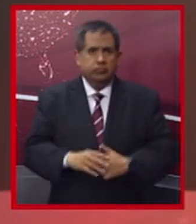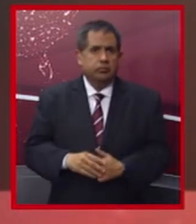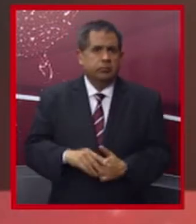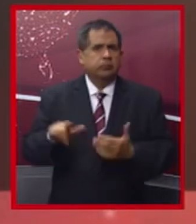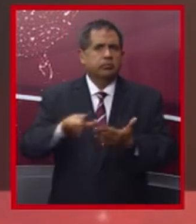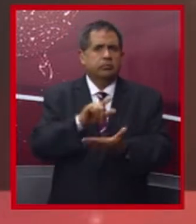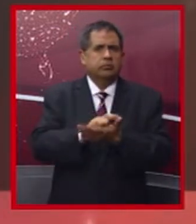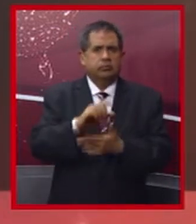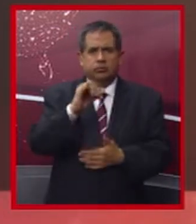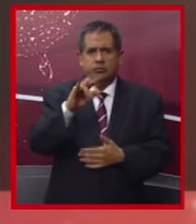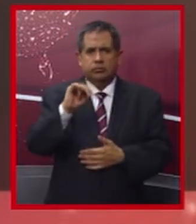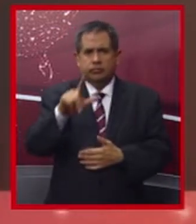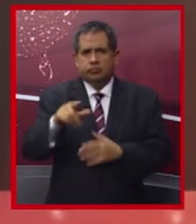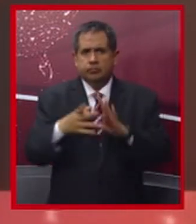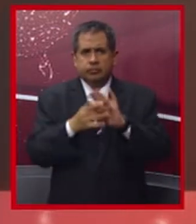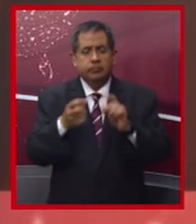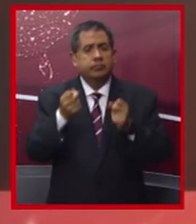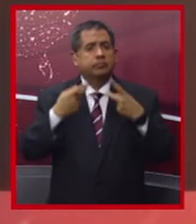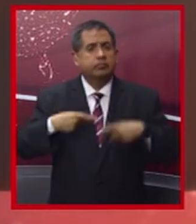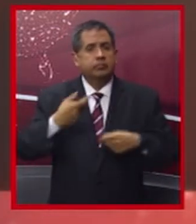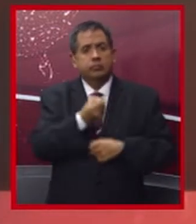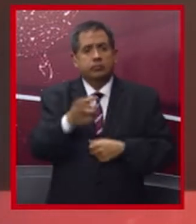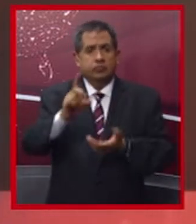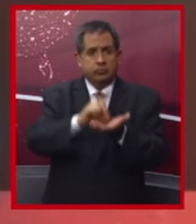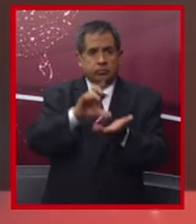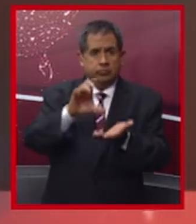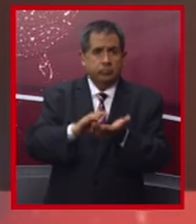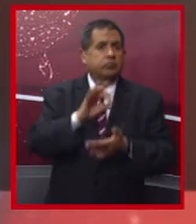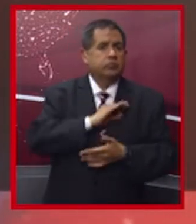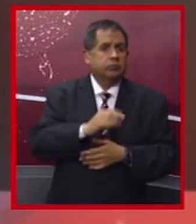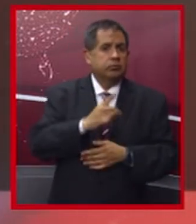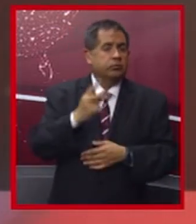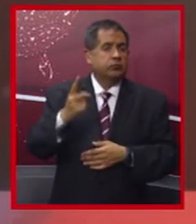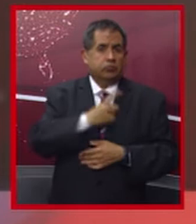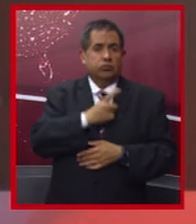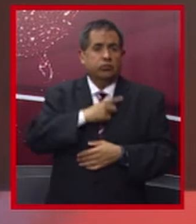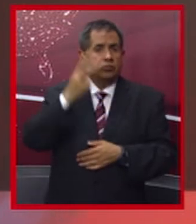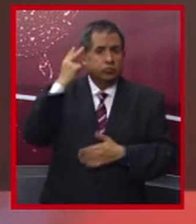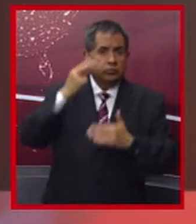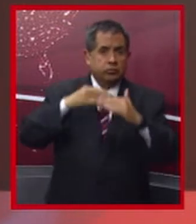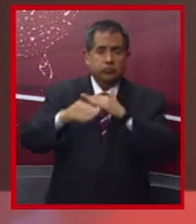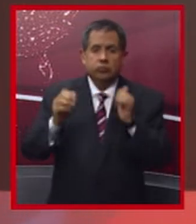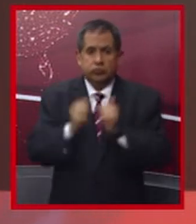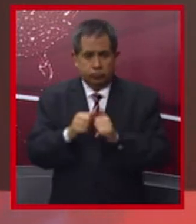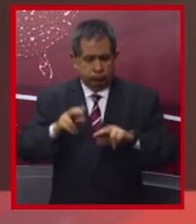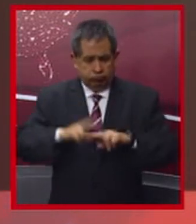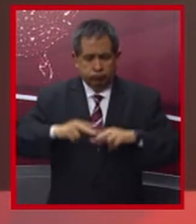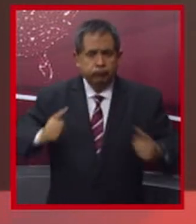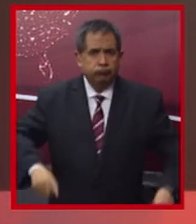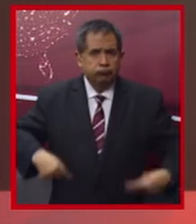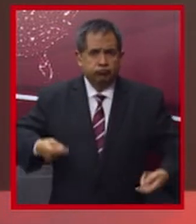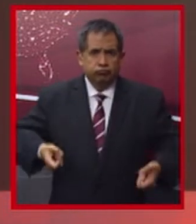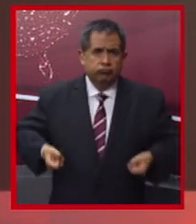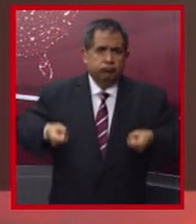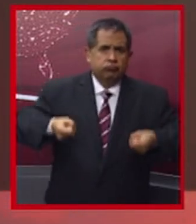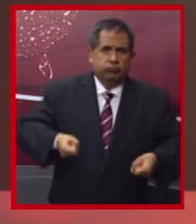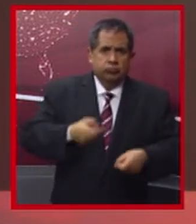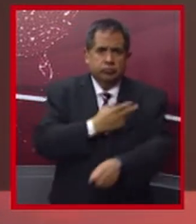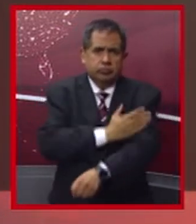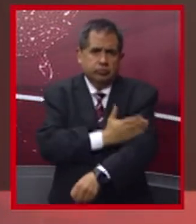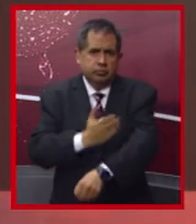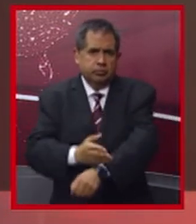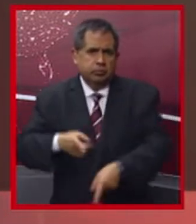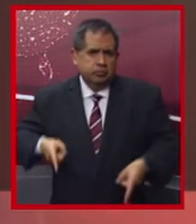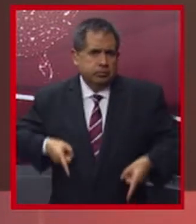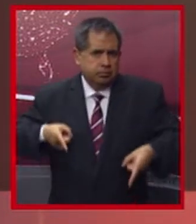Aviación Civil permiten que los pasajeros con discapacidad viajen solos y puedan transportar sus artículos como sillas de ruedas, muletas y